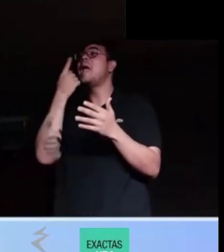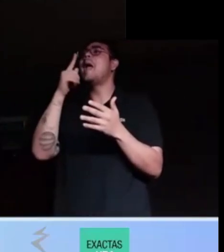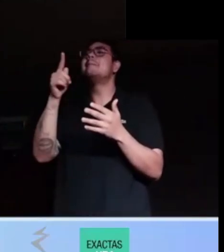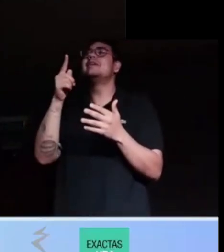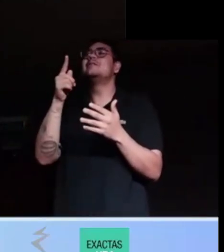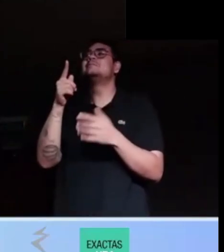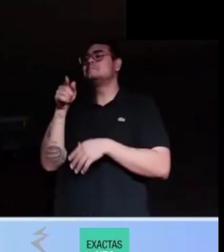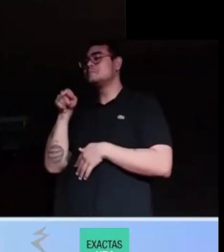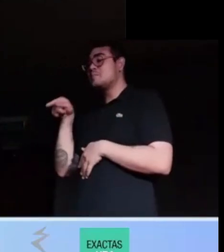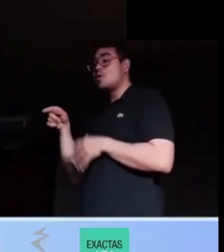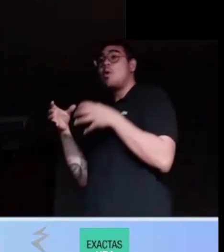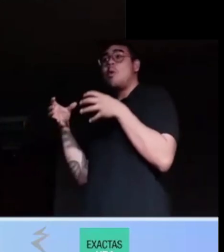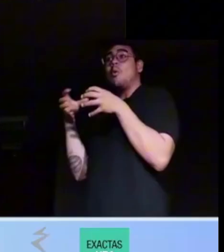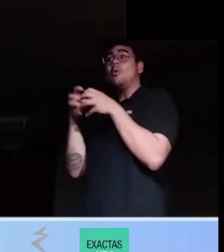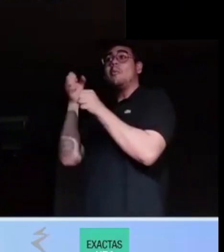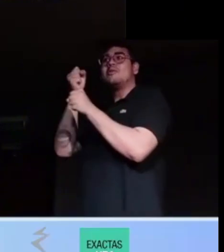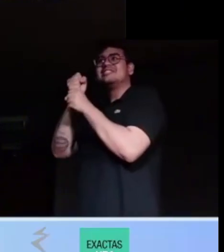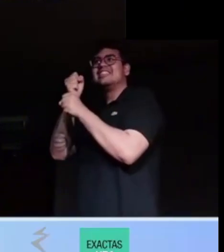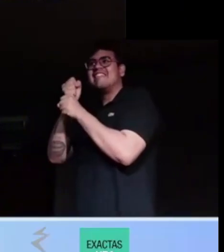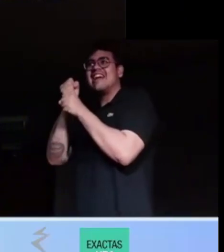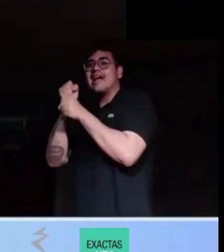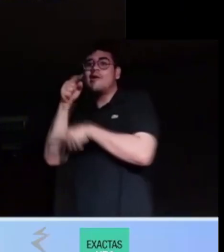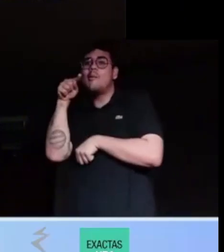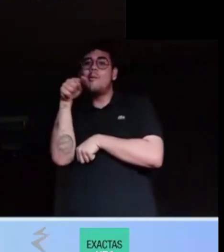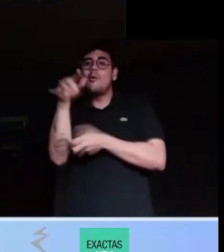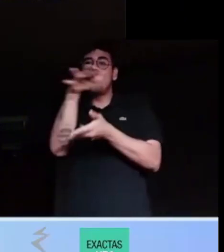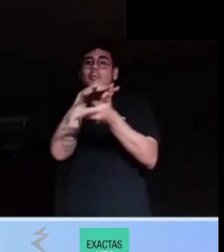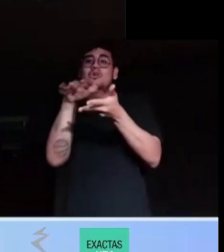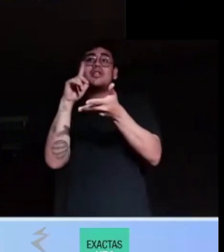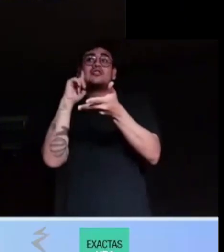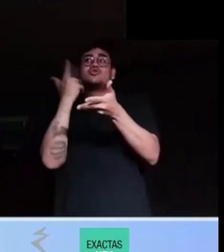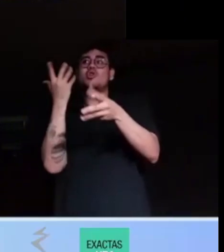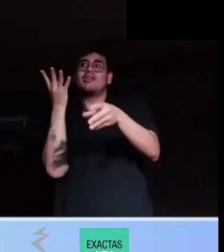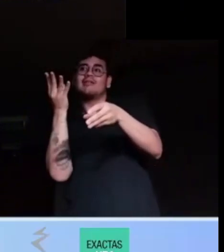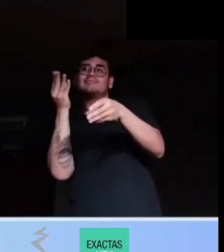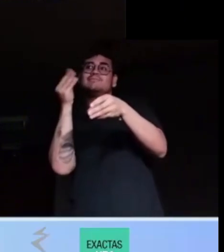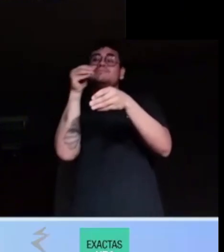con las escuelas, con estudiantes sordos, mi pregunta viene por ahí.